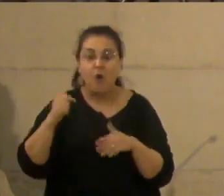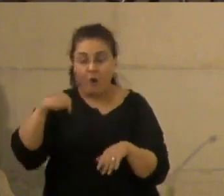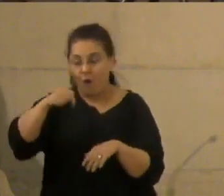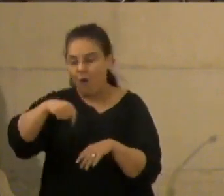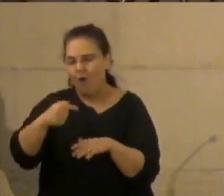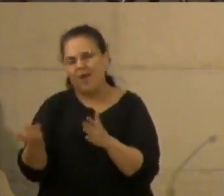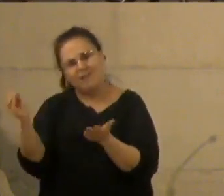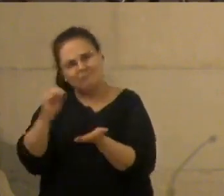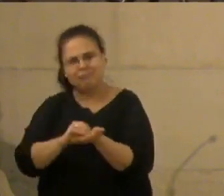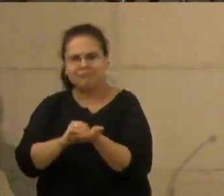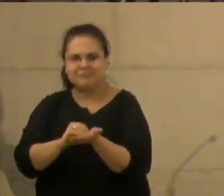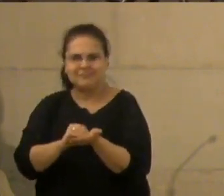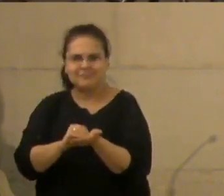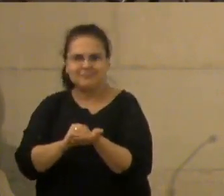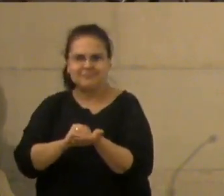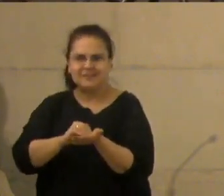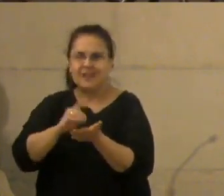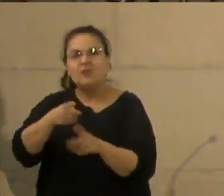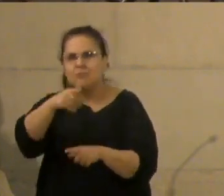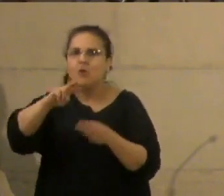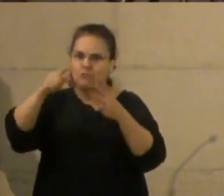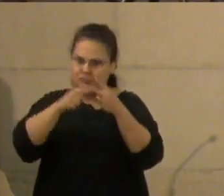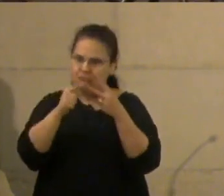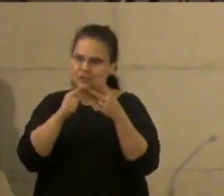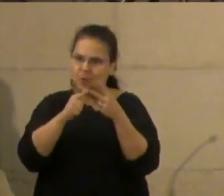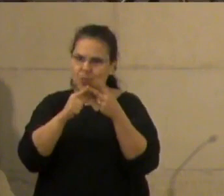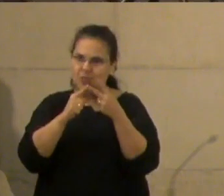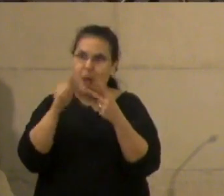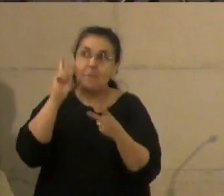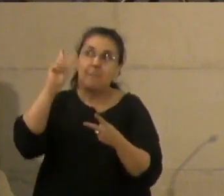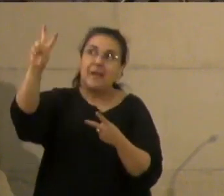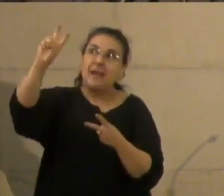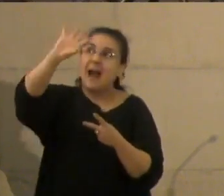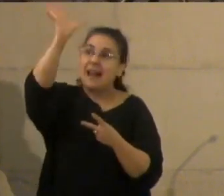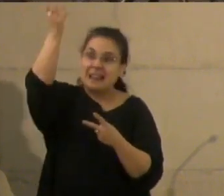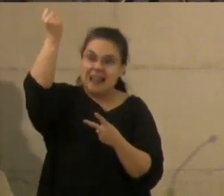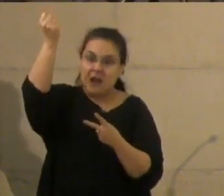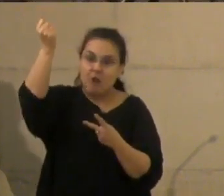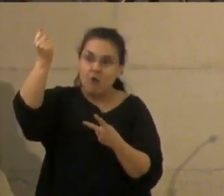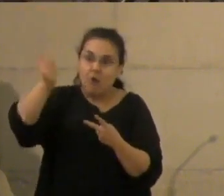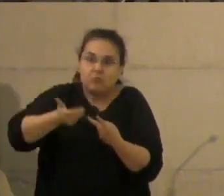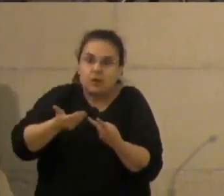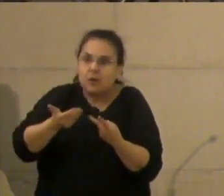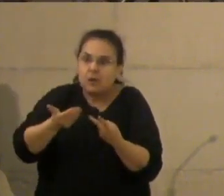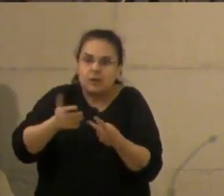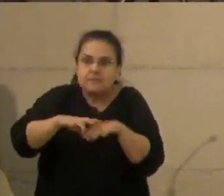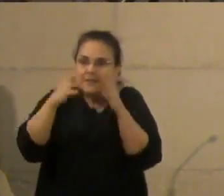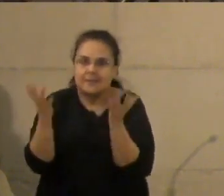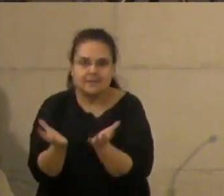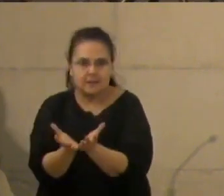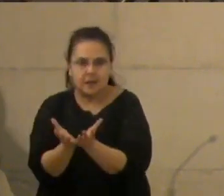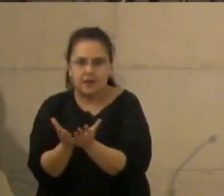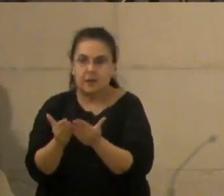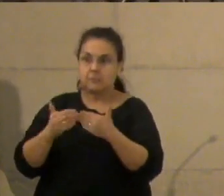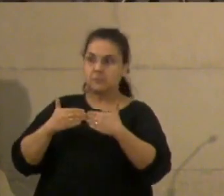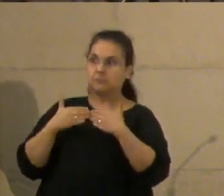Jesús nos da una segunda concreción. Mirar al cielo no es quedarse separado de la tierra.